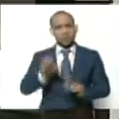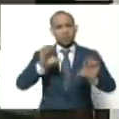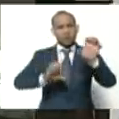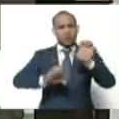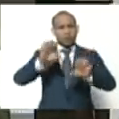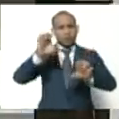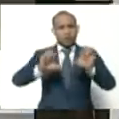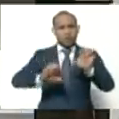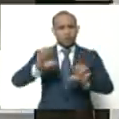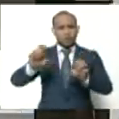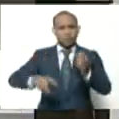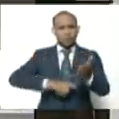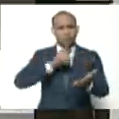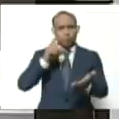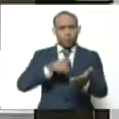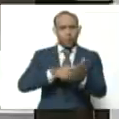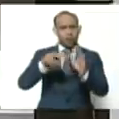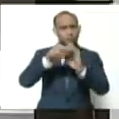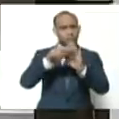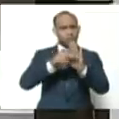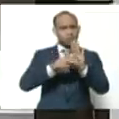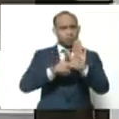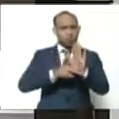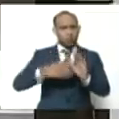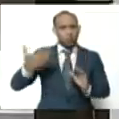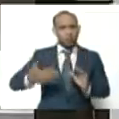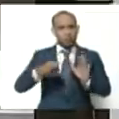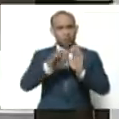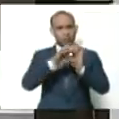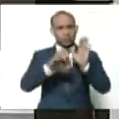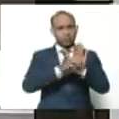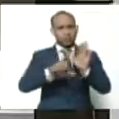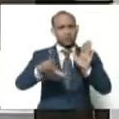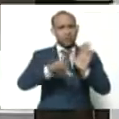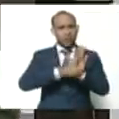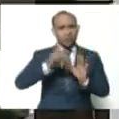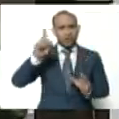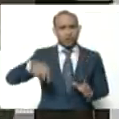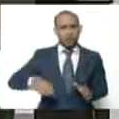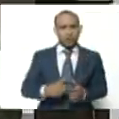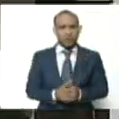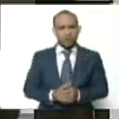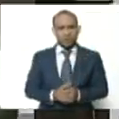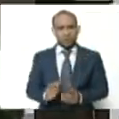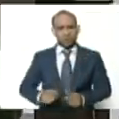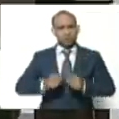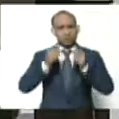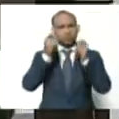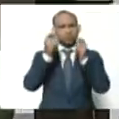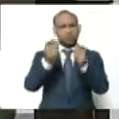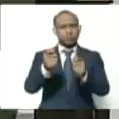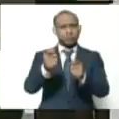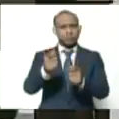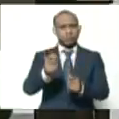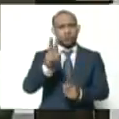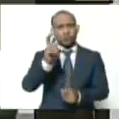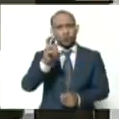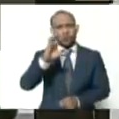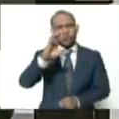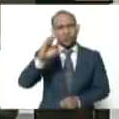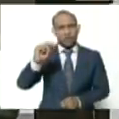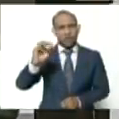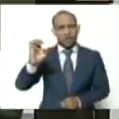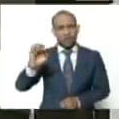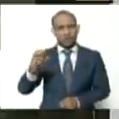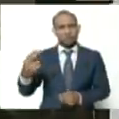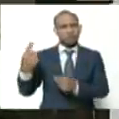evaluar cumpliendo los requisitos constitucionales y legales para designar el nuevo CNE que va a